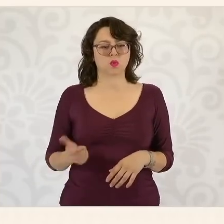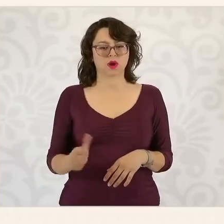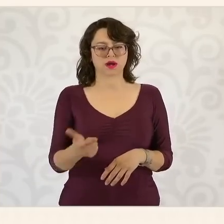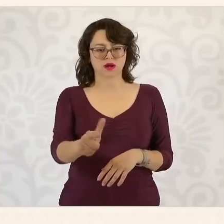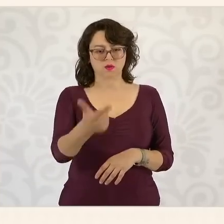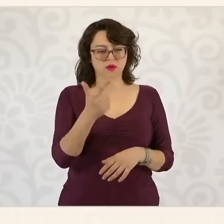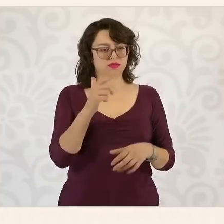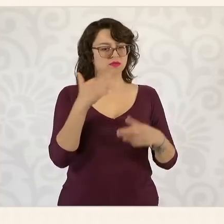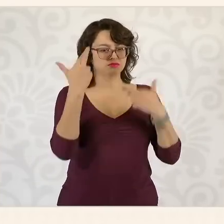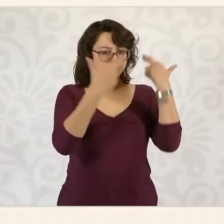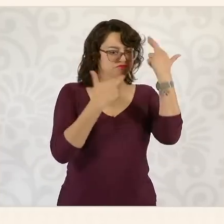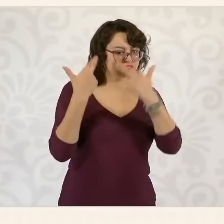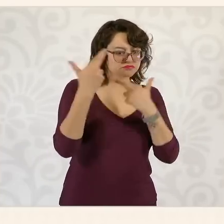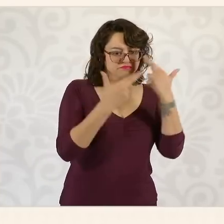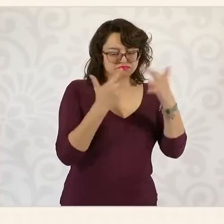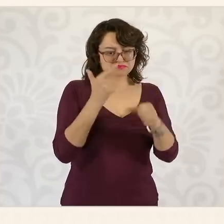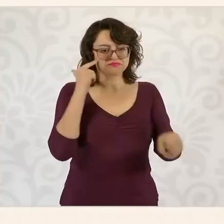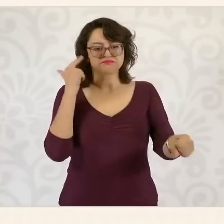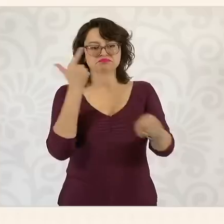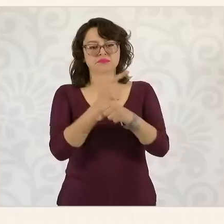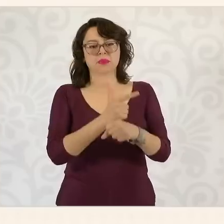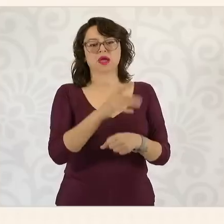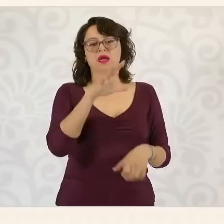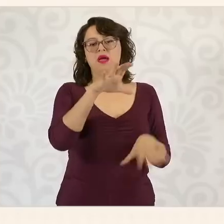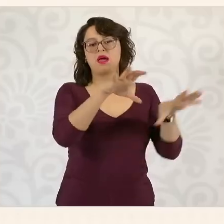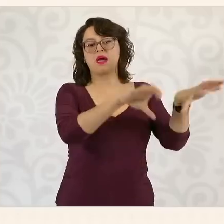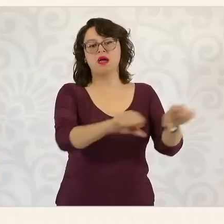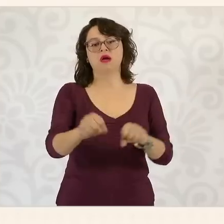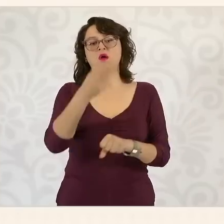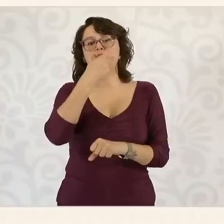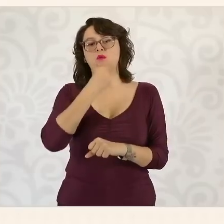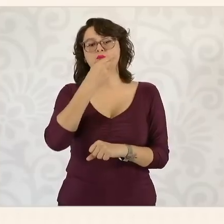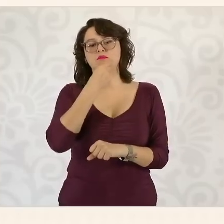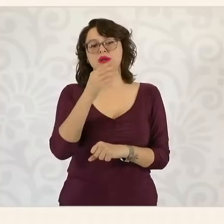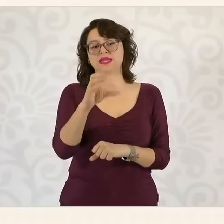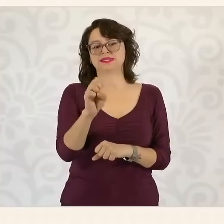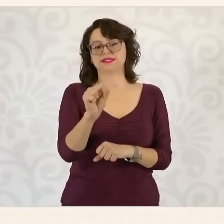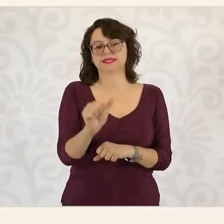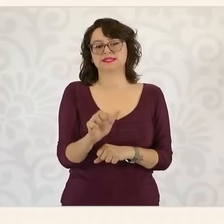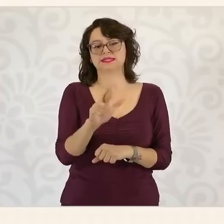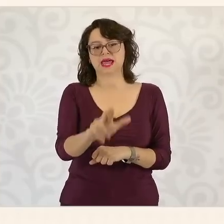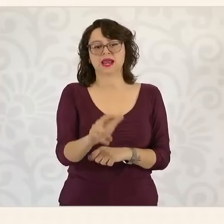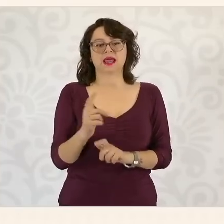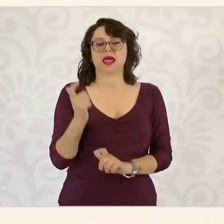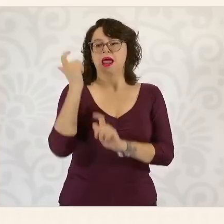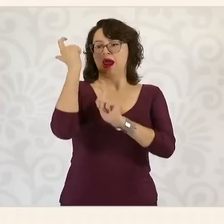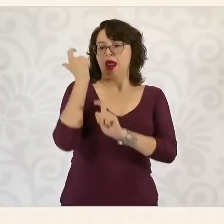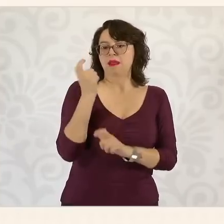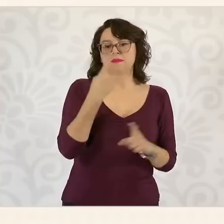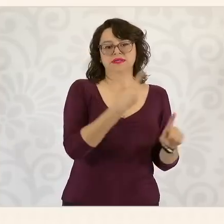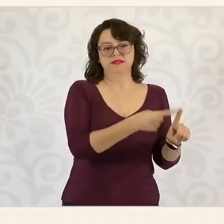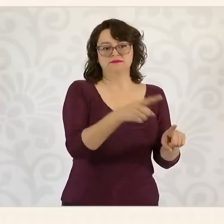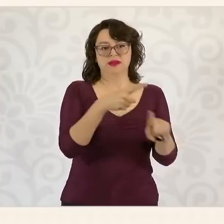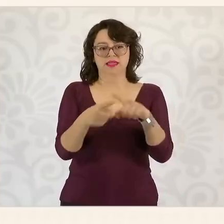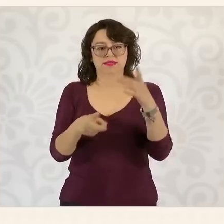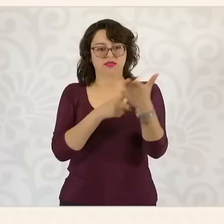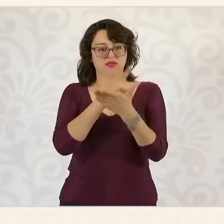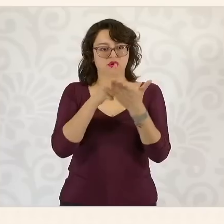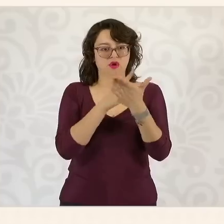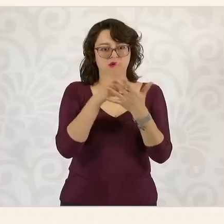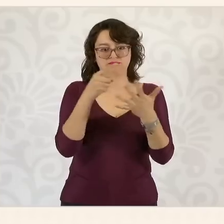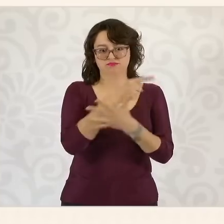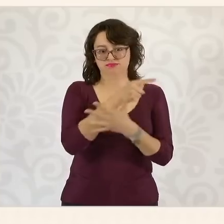realizó el cateo de un inmueble donde fue detenido César Moisés N. Se aseguraron armas de fuego y diversas dosis de droga. Este